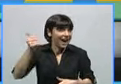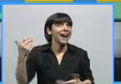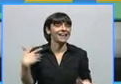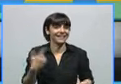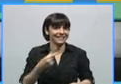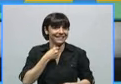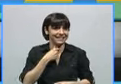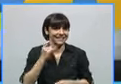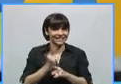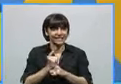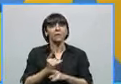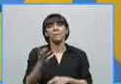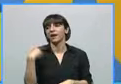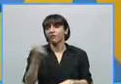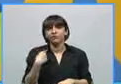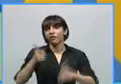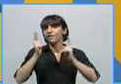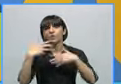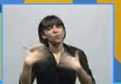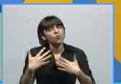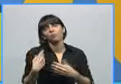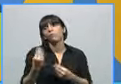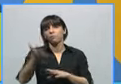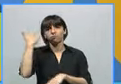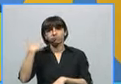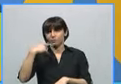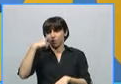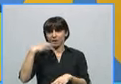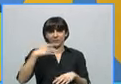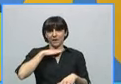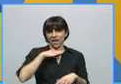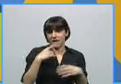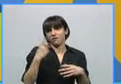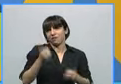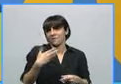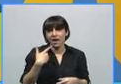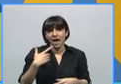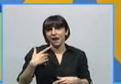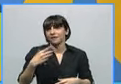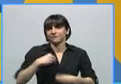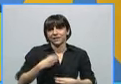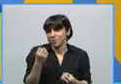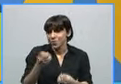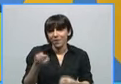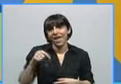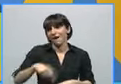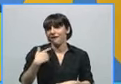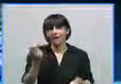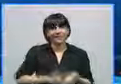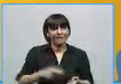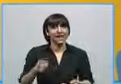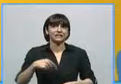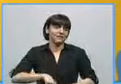es reafirmar lo que hicimos en México y lo que venimos haciendo estos años Así que la la queríamos ganar con muchas ganas y la